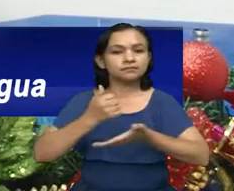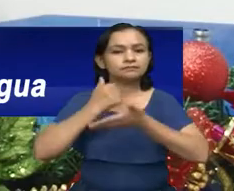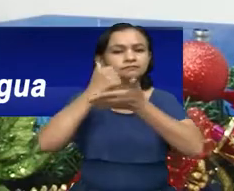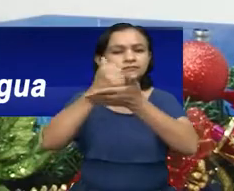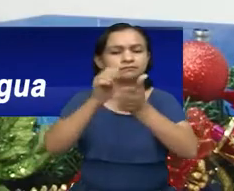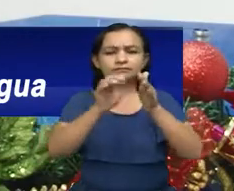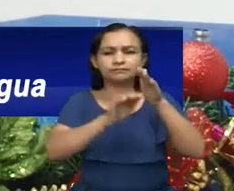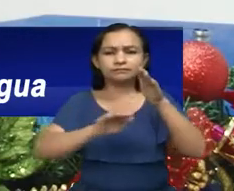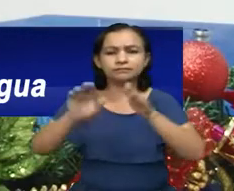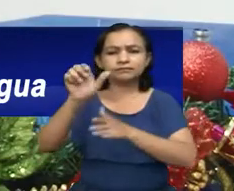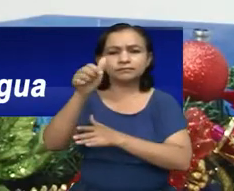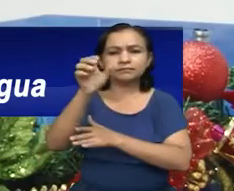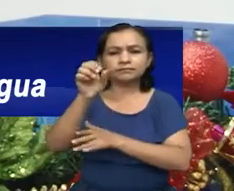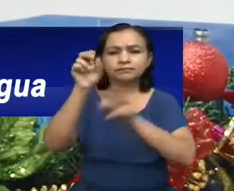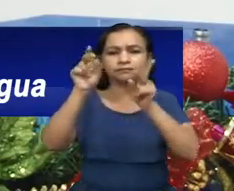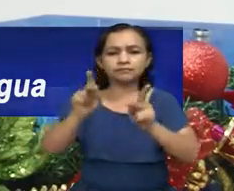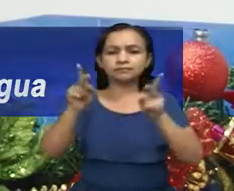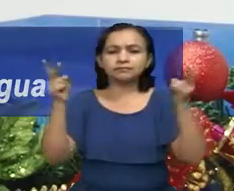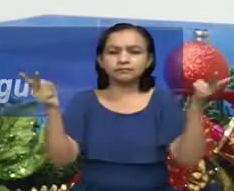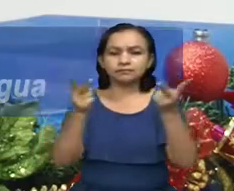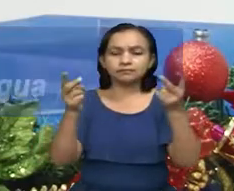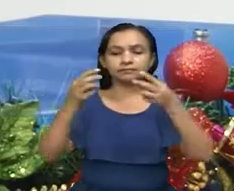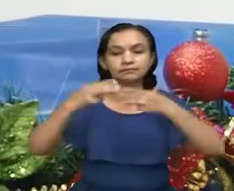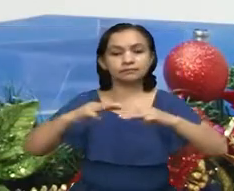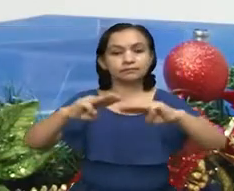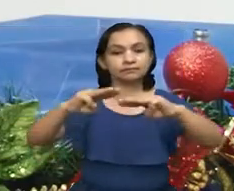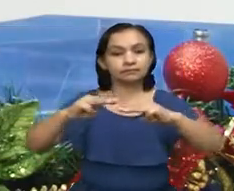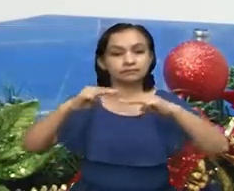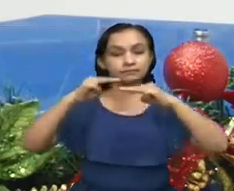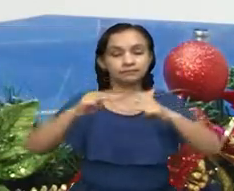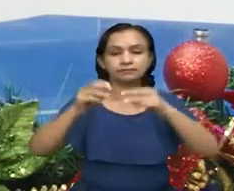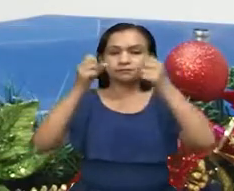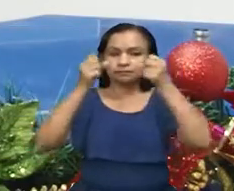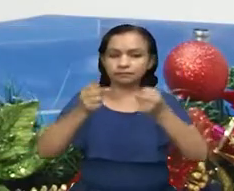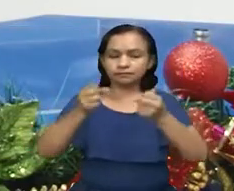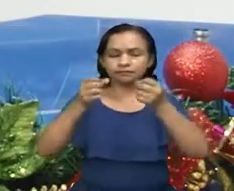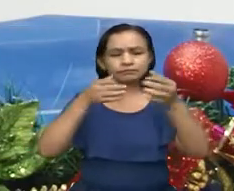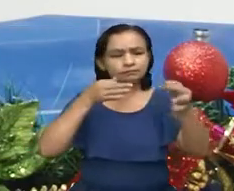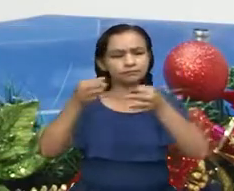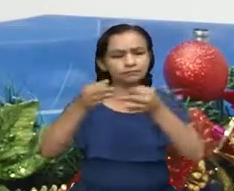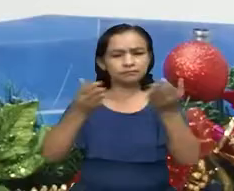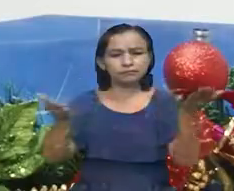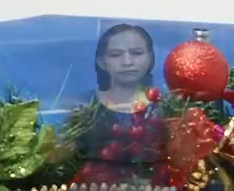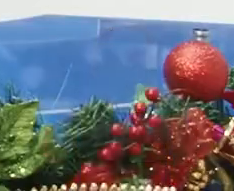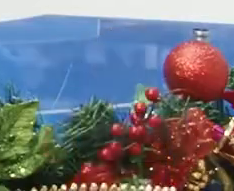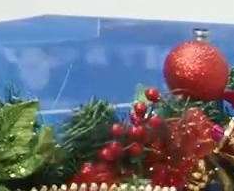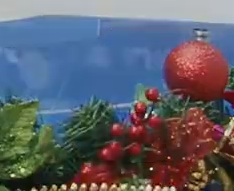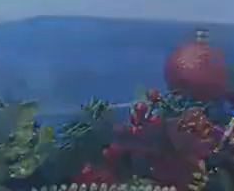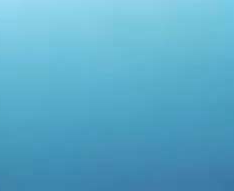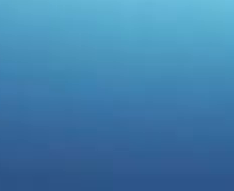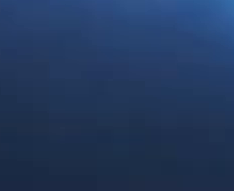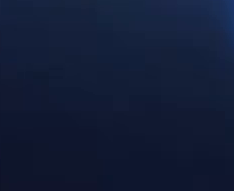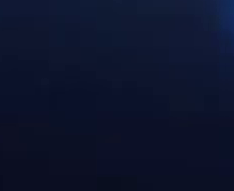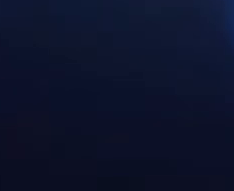más de 60.000 habitantes del municipio de Matiares. Miguel Carranza Mena nos cuenta los detalles.